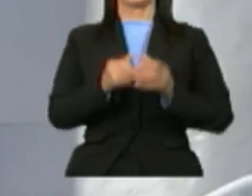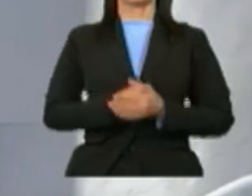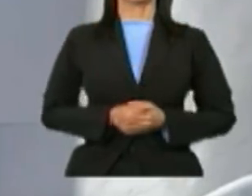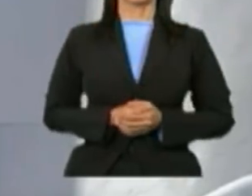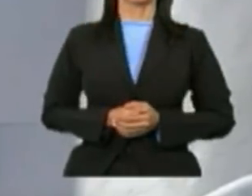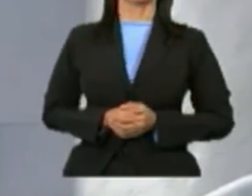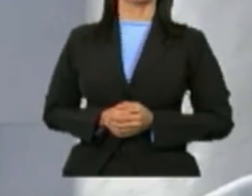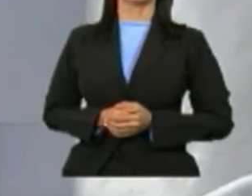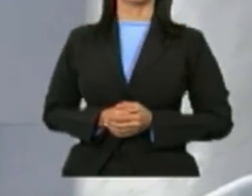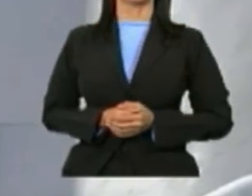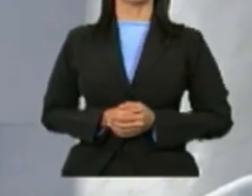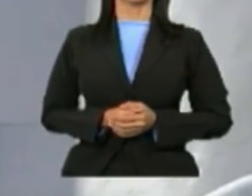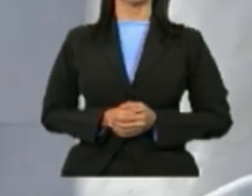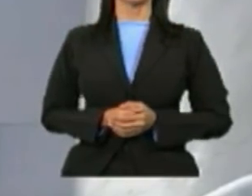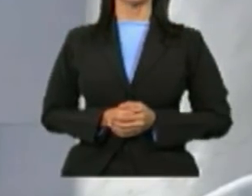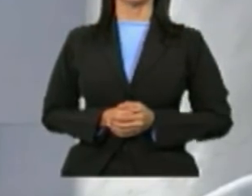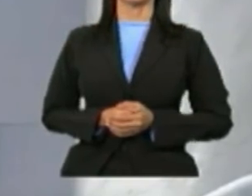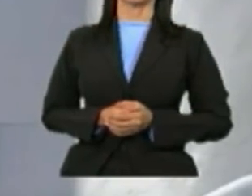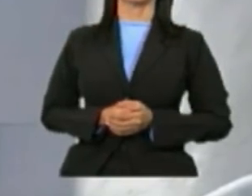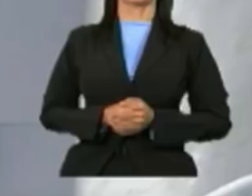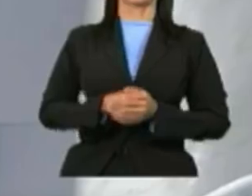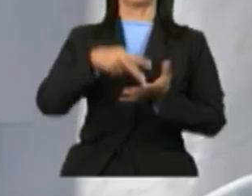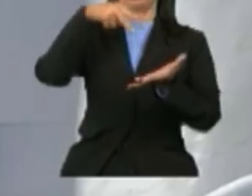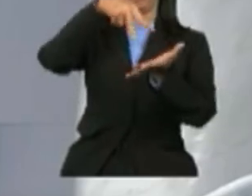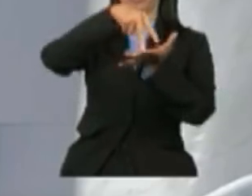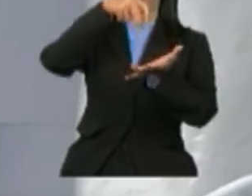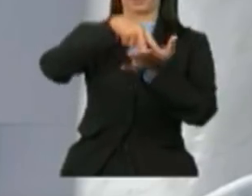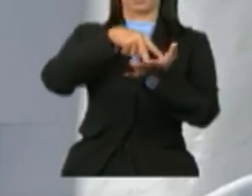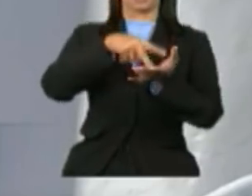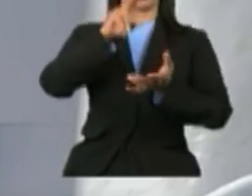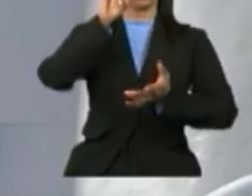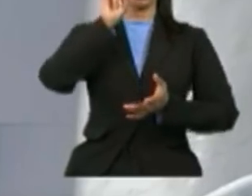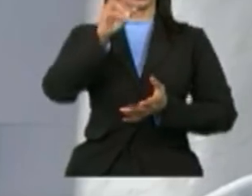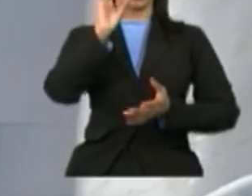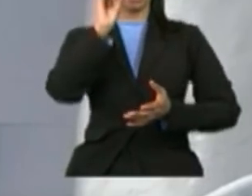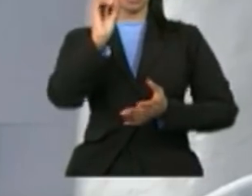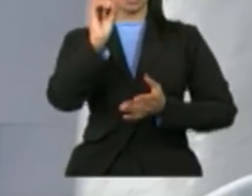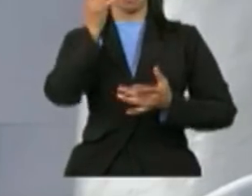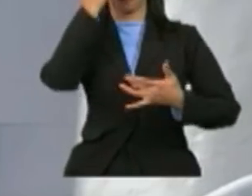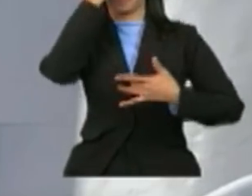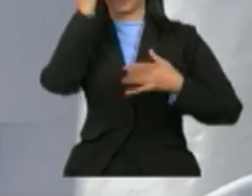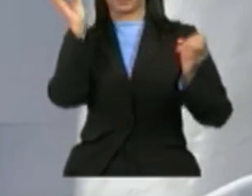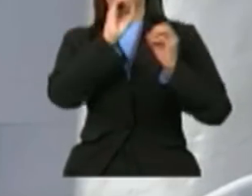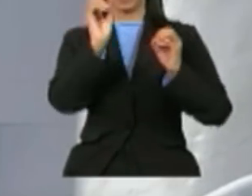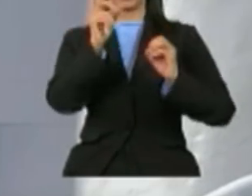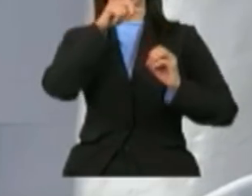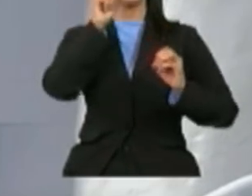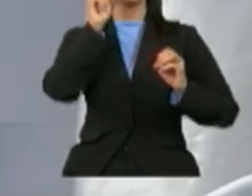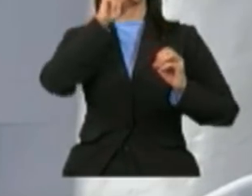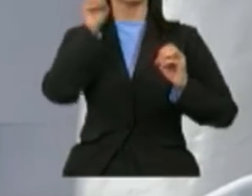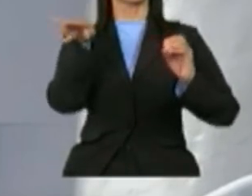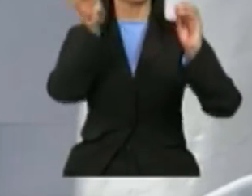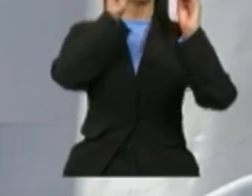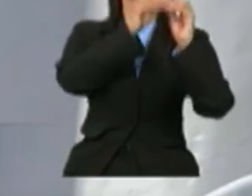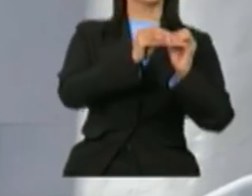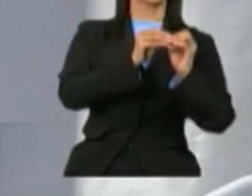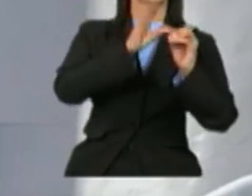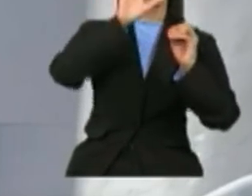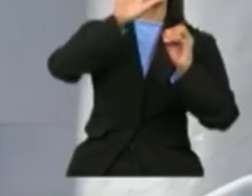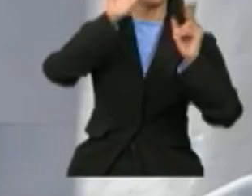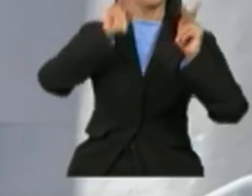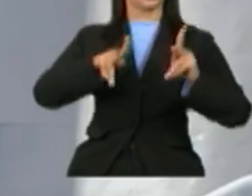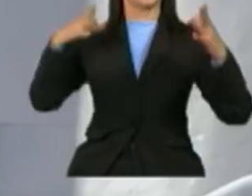fallecimiento. Hermanas Mirabal, 0 casos nuevos, 121 acumulados,